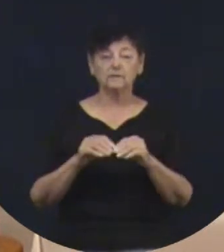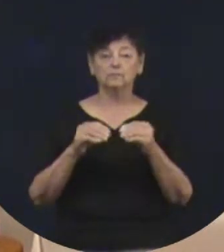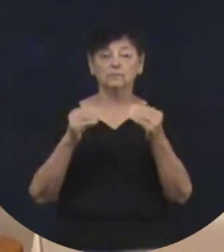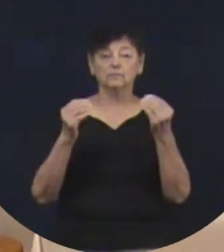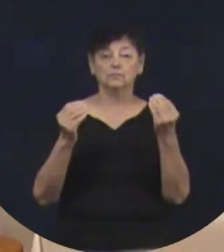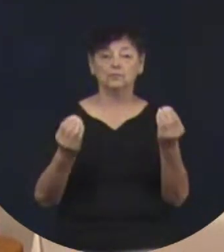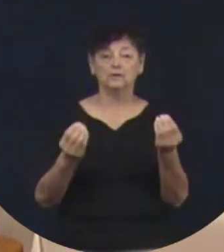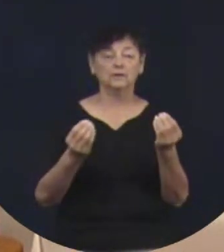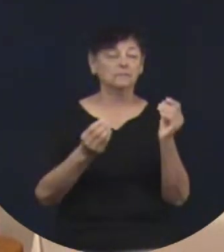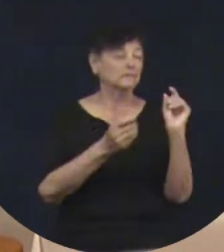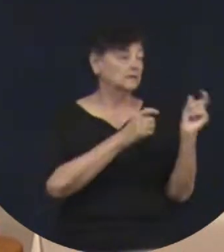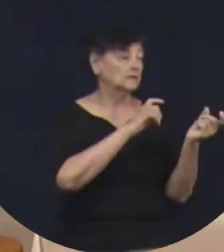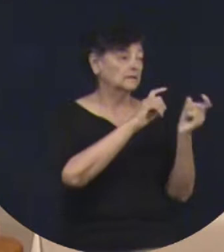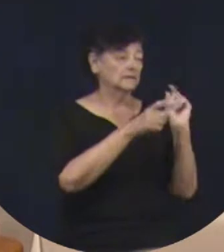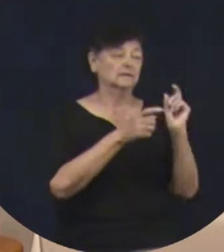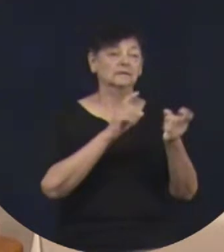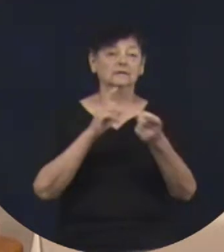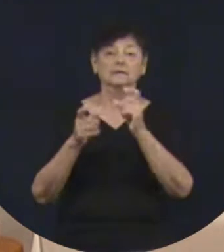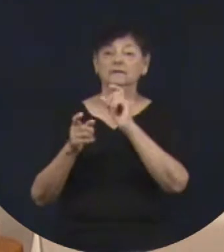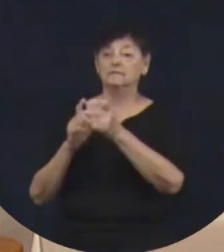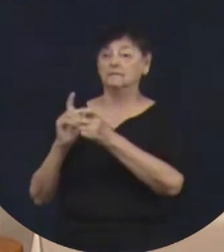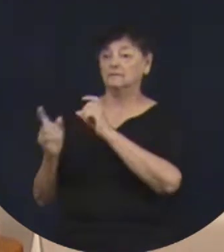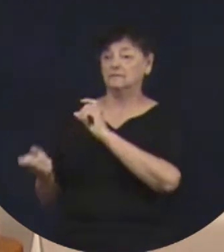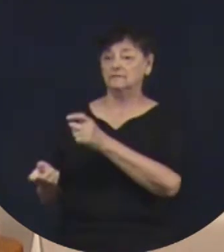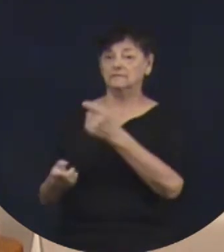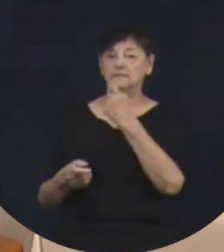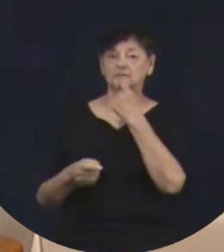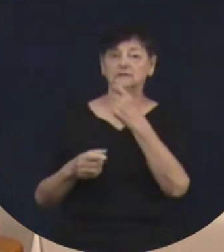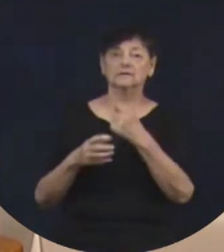partió, y lo dio a sus discípulos diciendo,